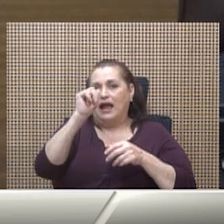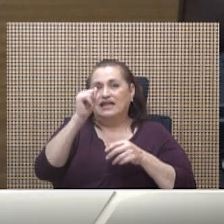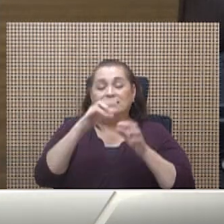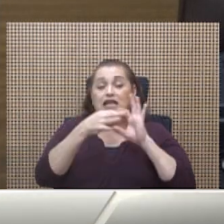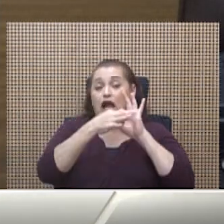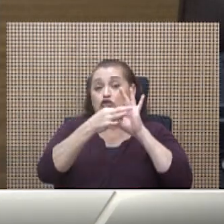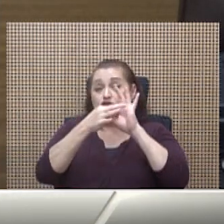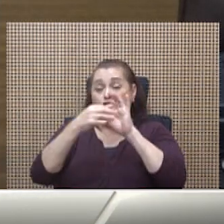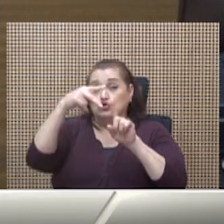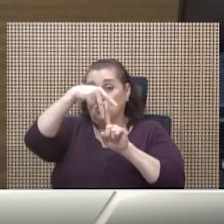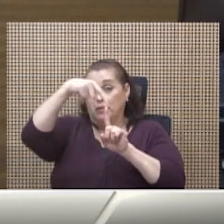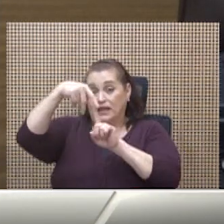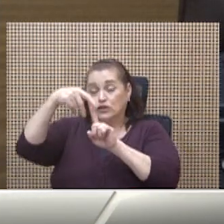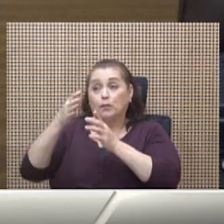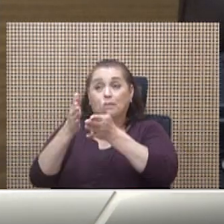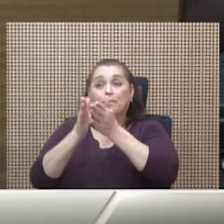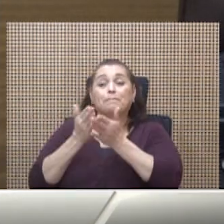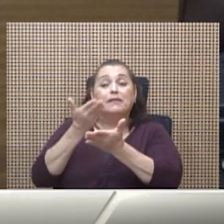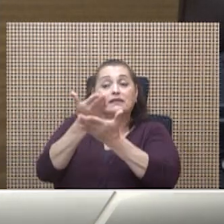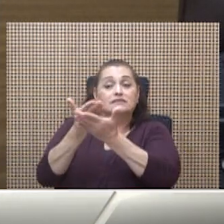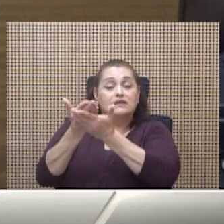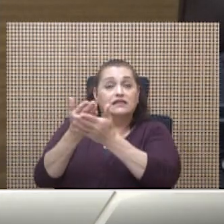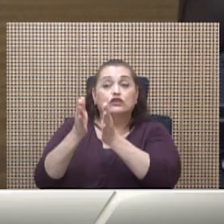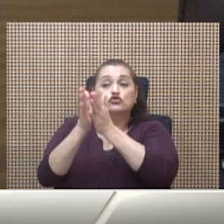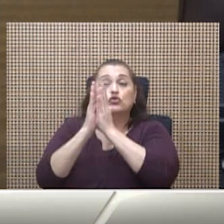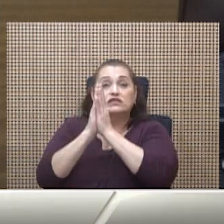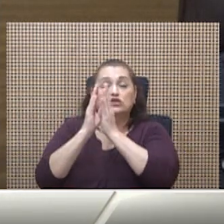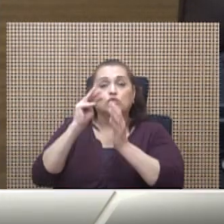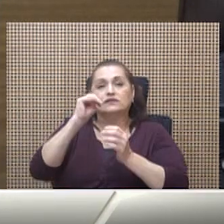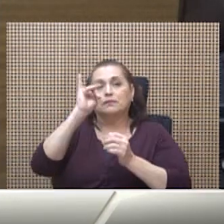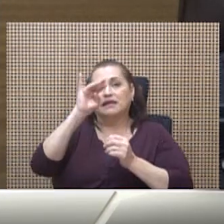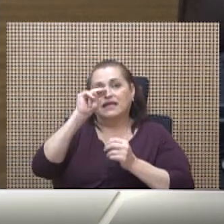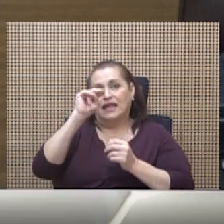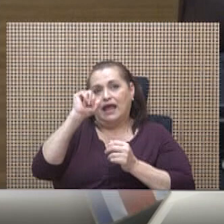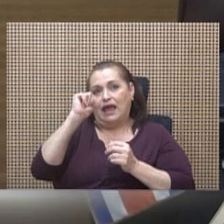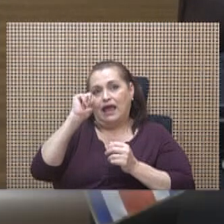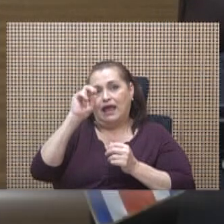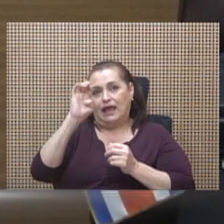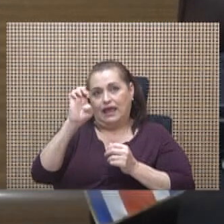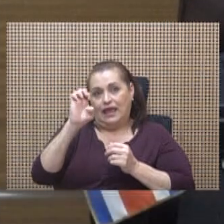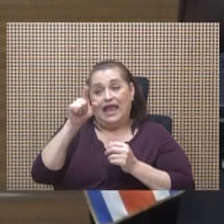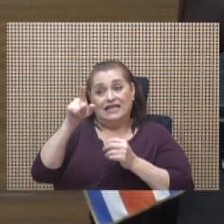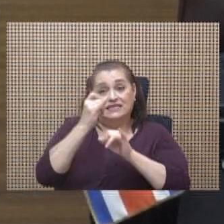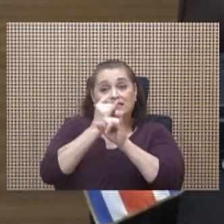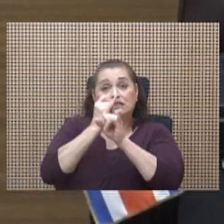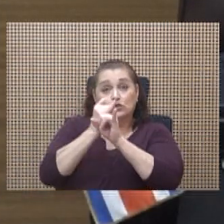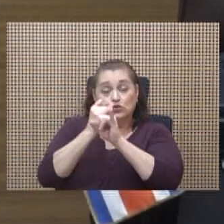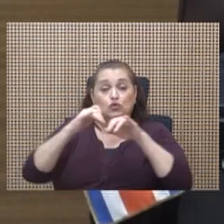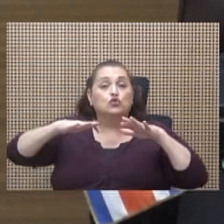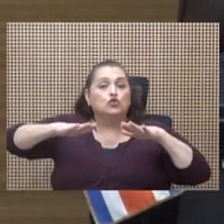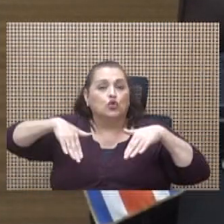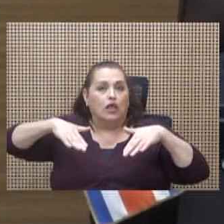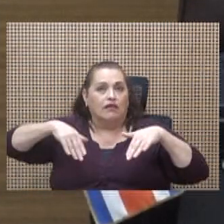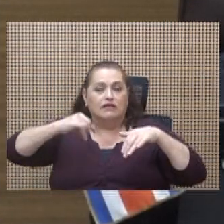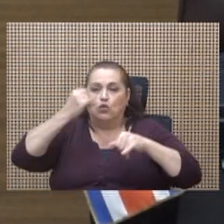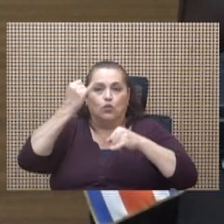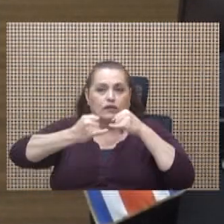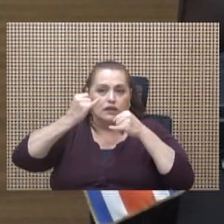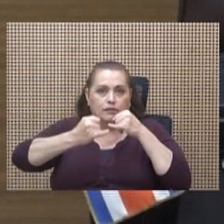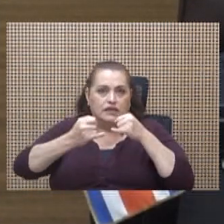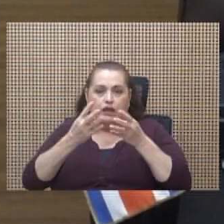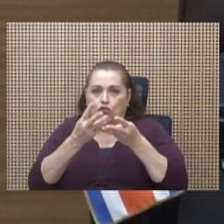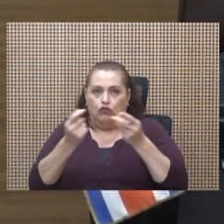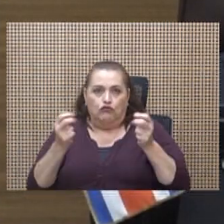tienen presentados solicitudes de concesión han terminado y esta institución todavía no ha terminado de